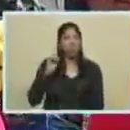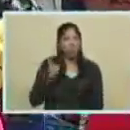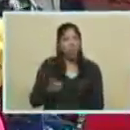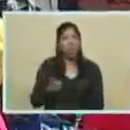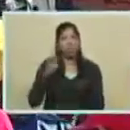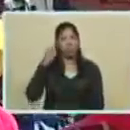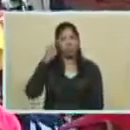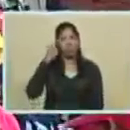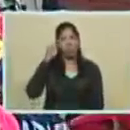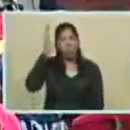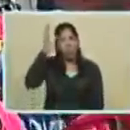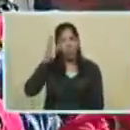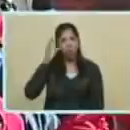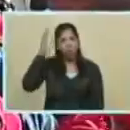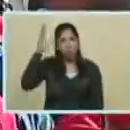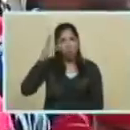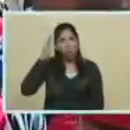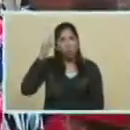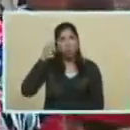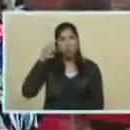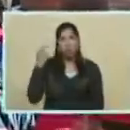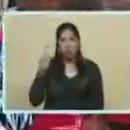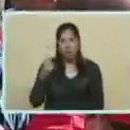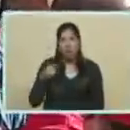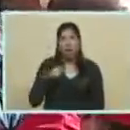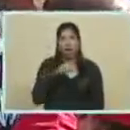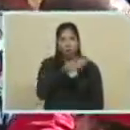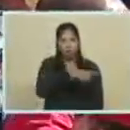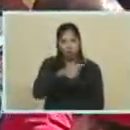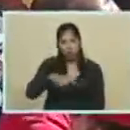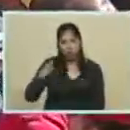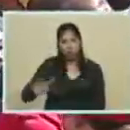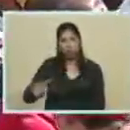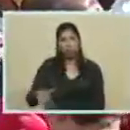la conciencia que hemos construido de nuestro pueblo.